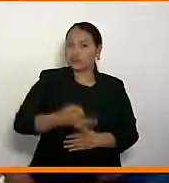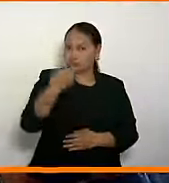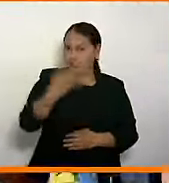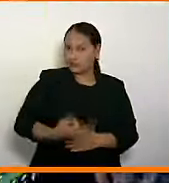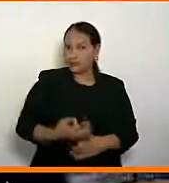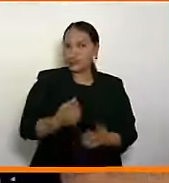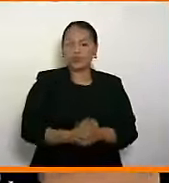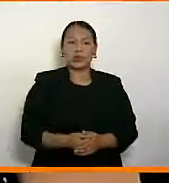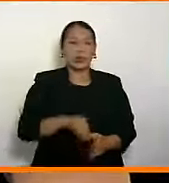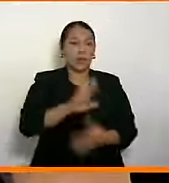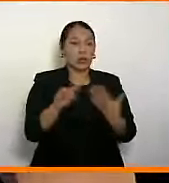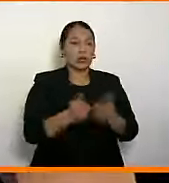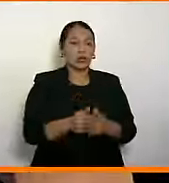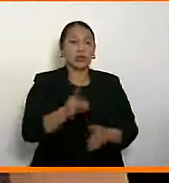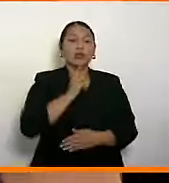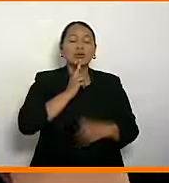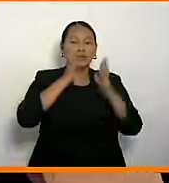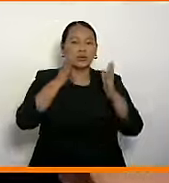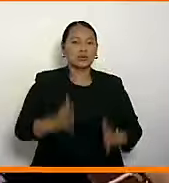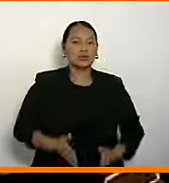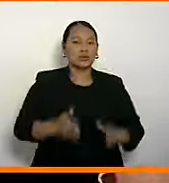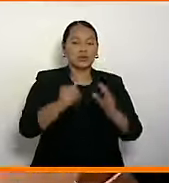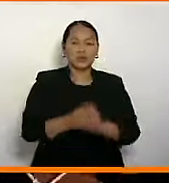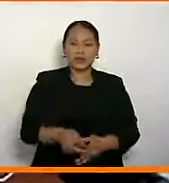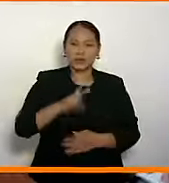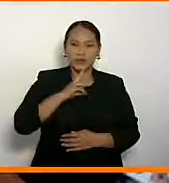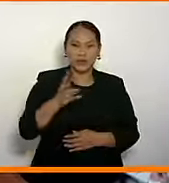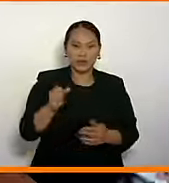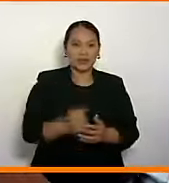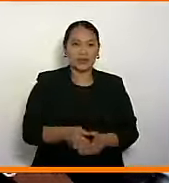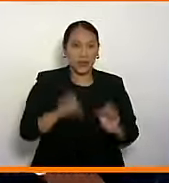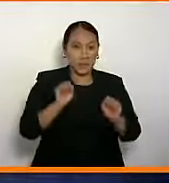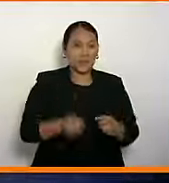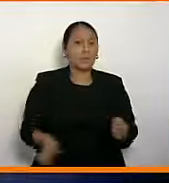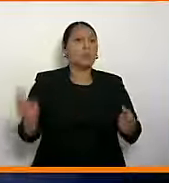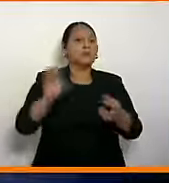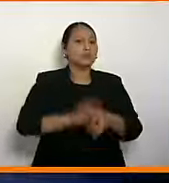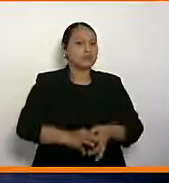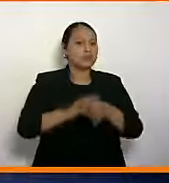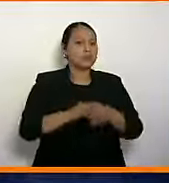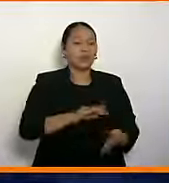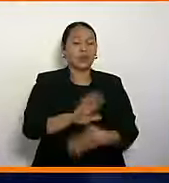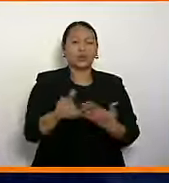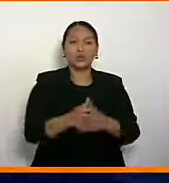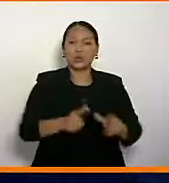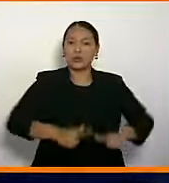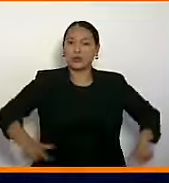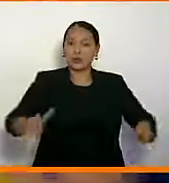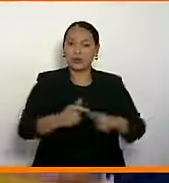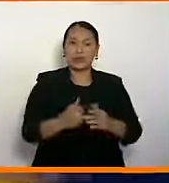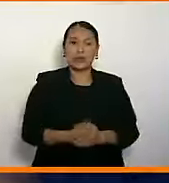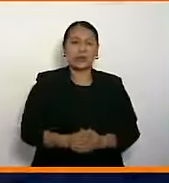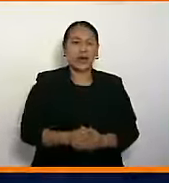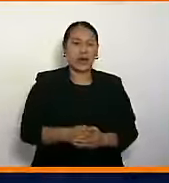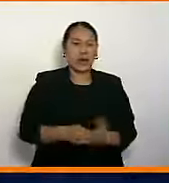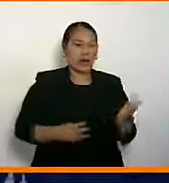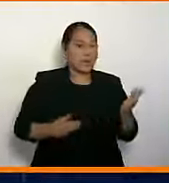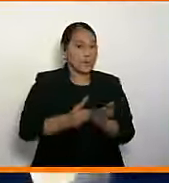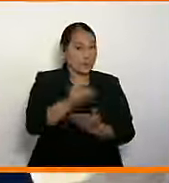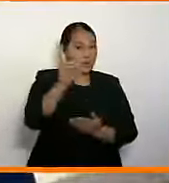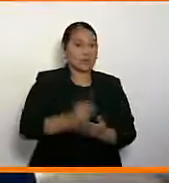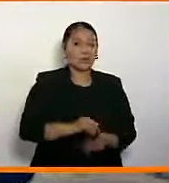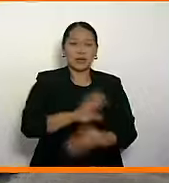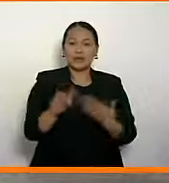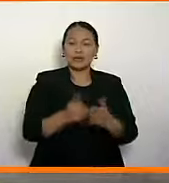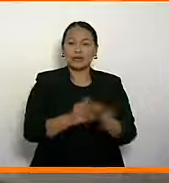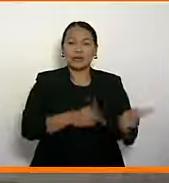lo esencial y se convierte en una muestra tangible del compromiso con la comunidad y el bienestar de todos los ciudadanos. No cabe